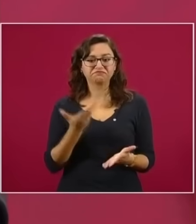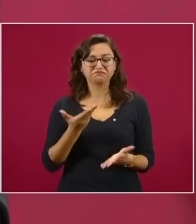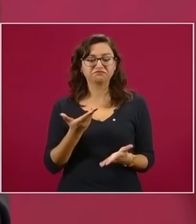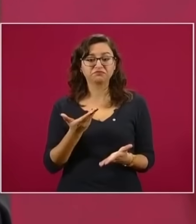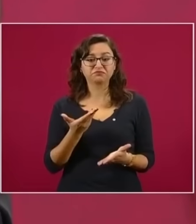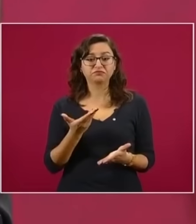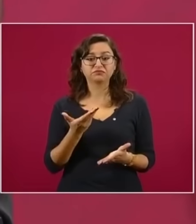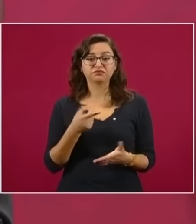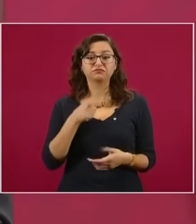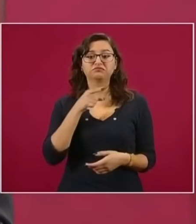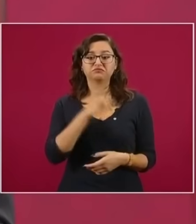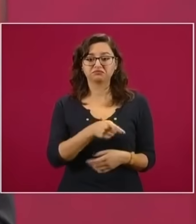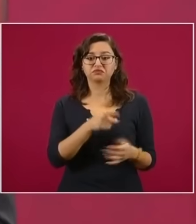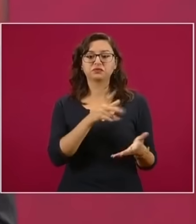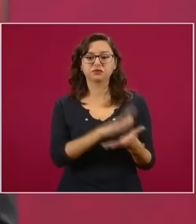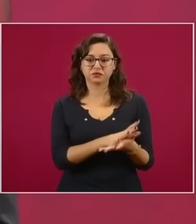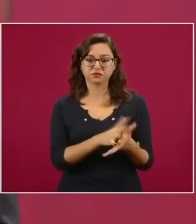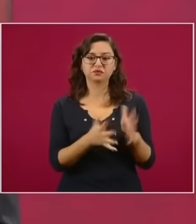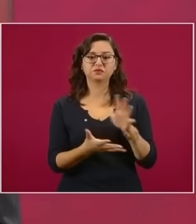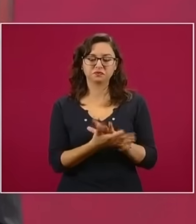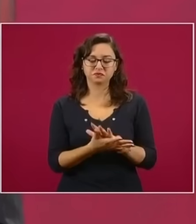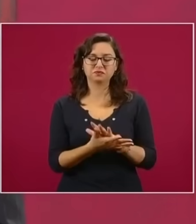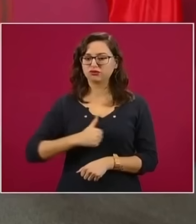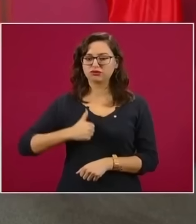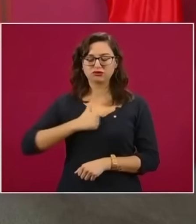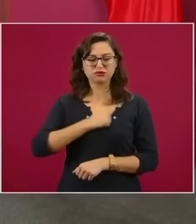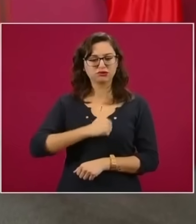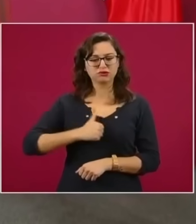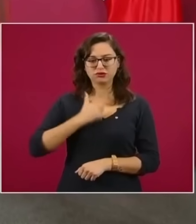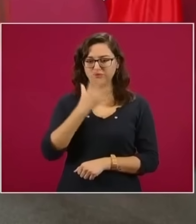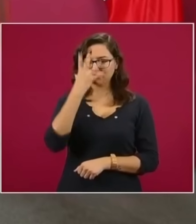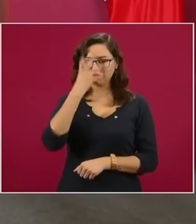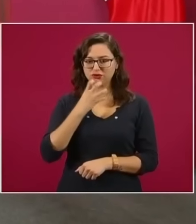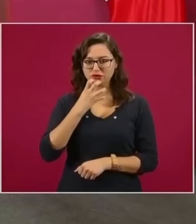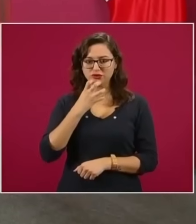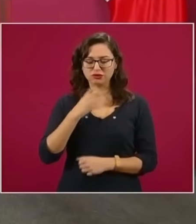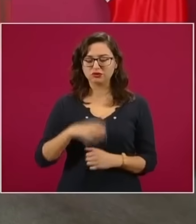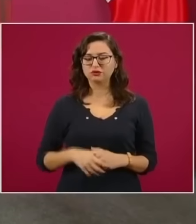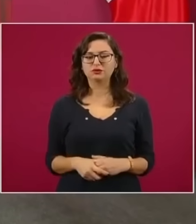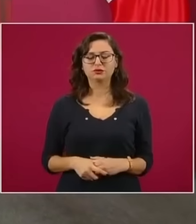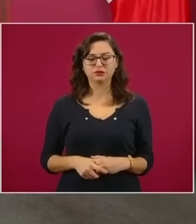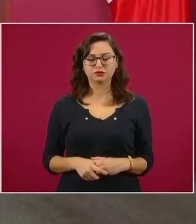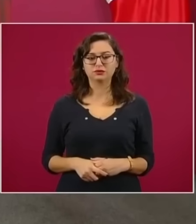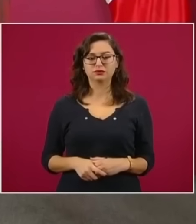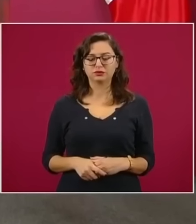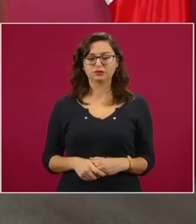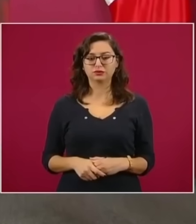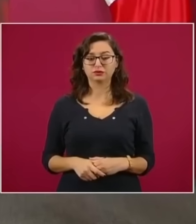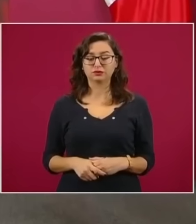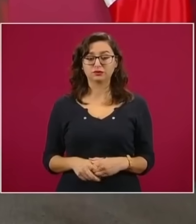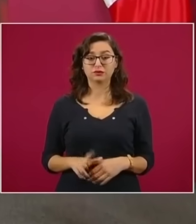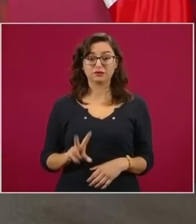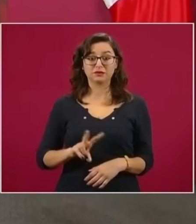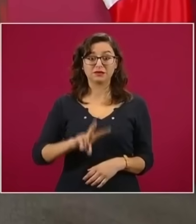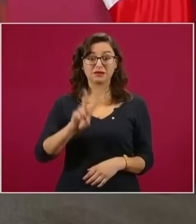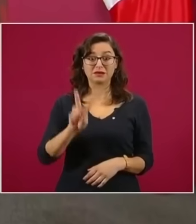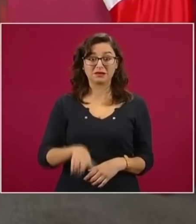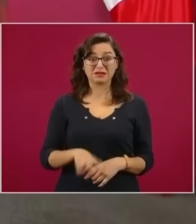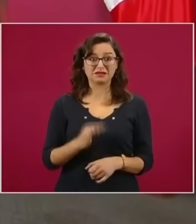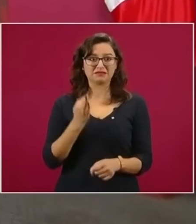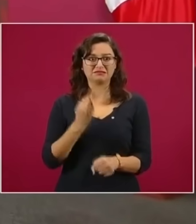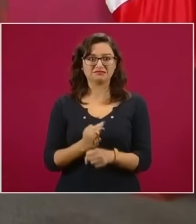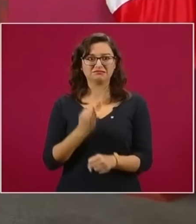por vínculos con el narcotráfico. Estamos ante una situación